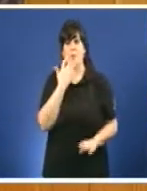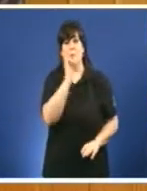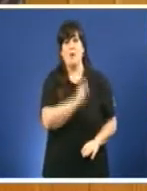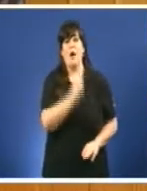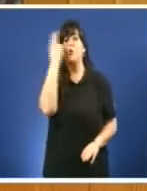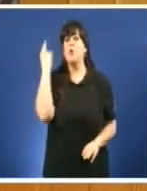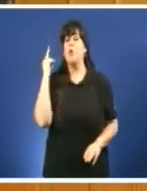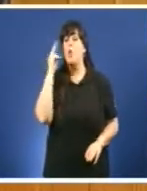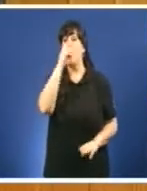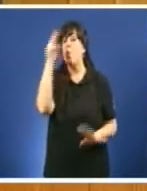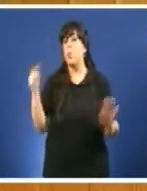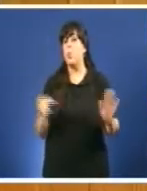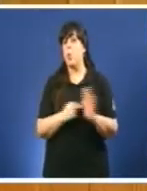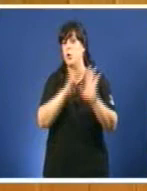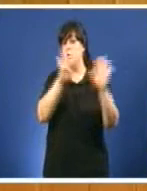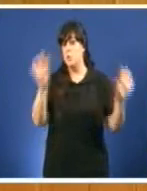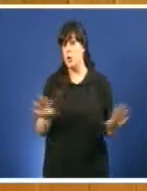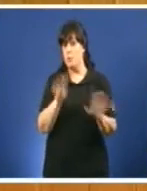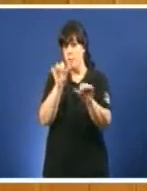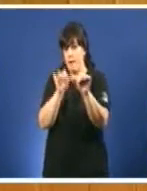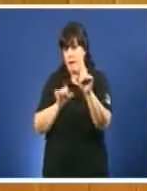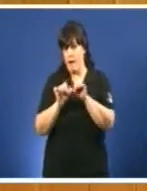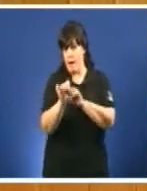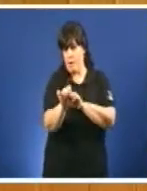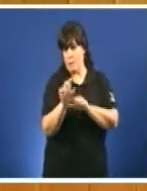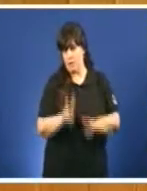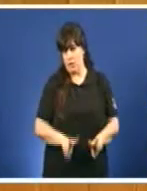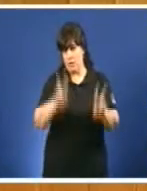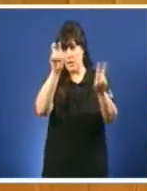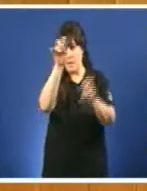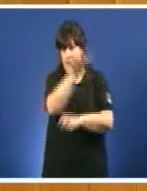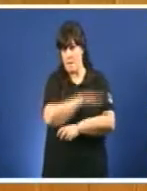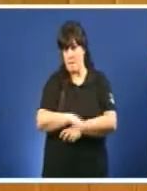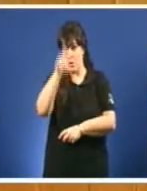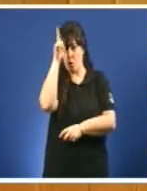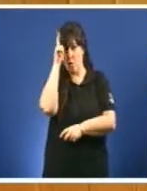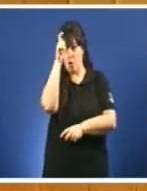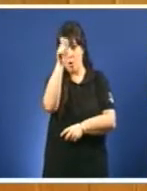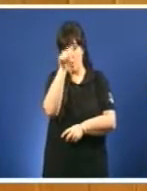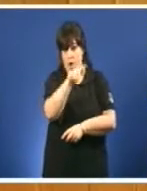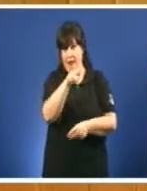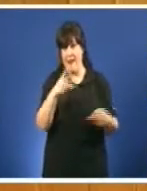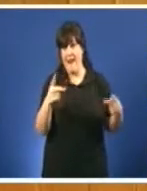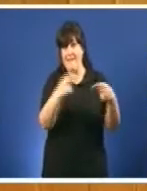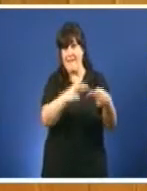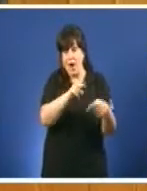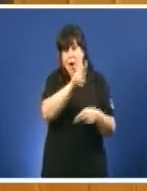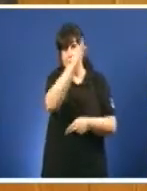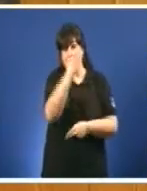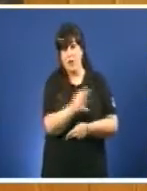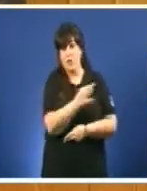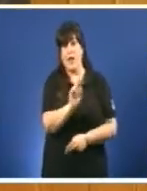o recorte en actuacións e valorización do medio rural? A un 24,35%.